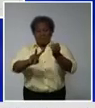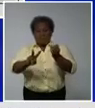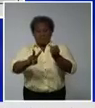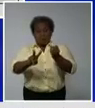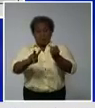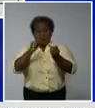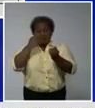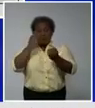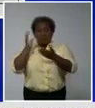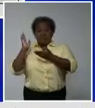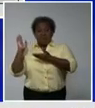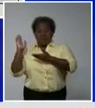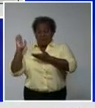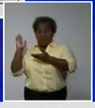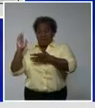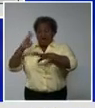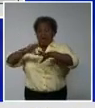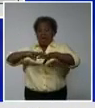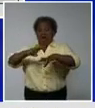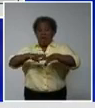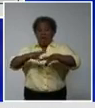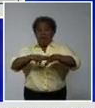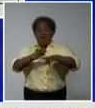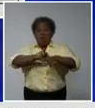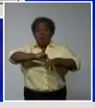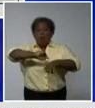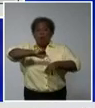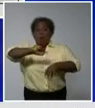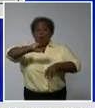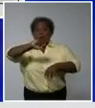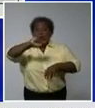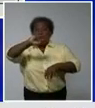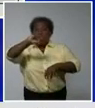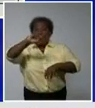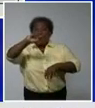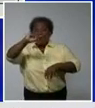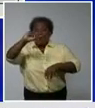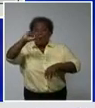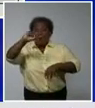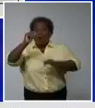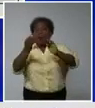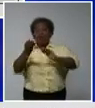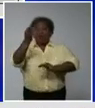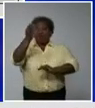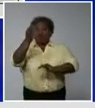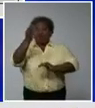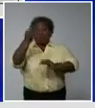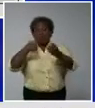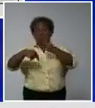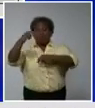ahí La Habana con una curva que se incrementa en el día de ayer.